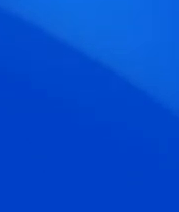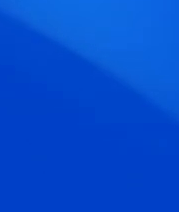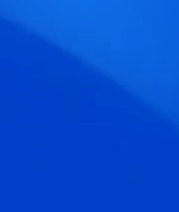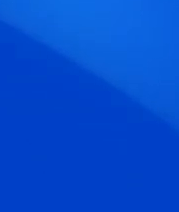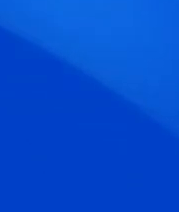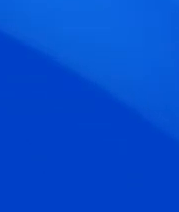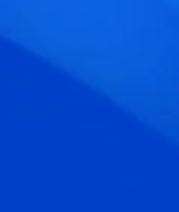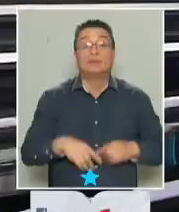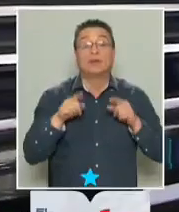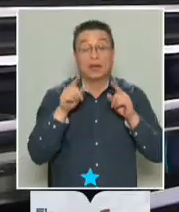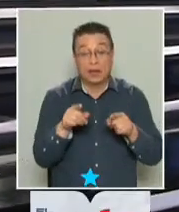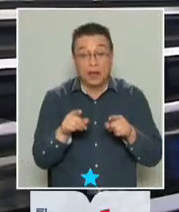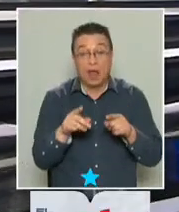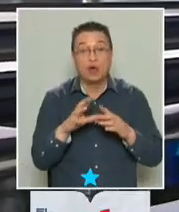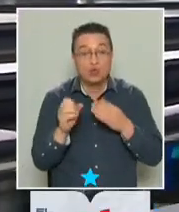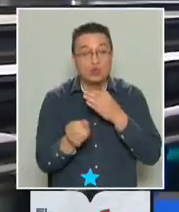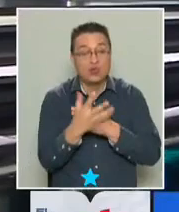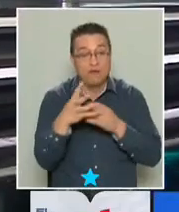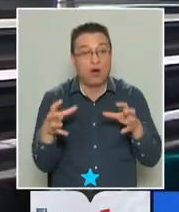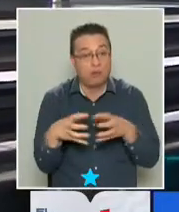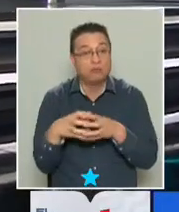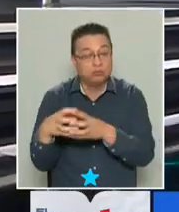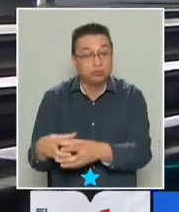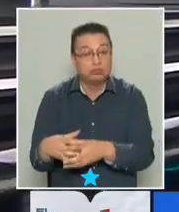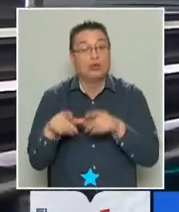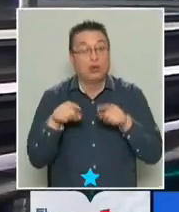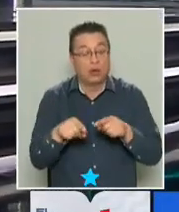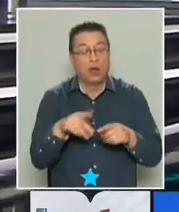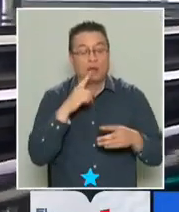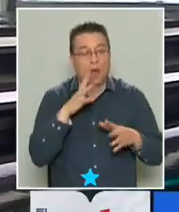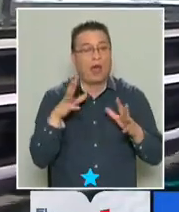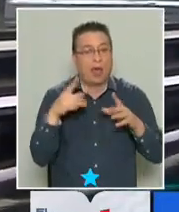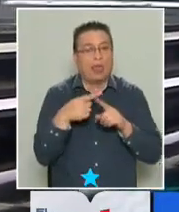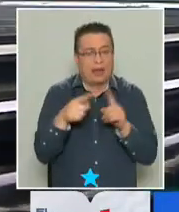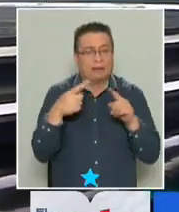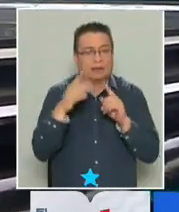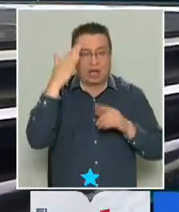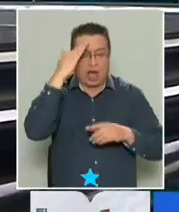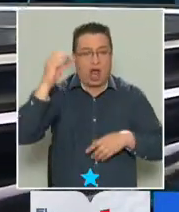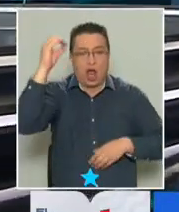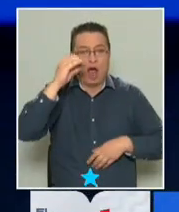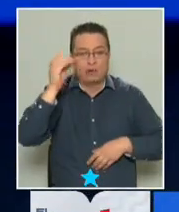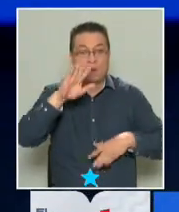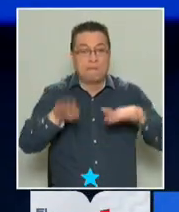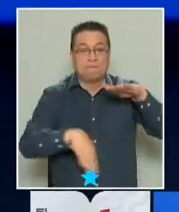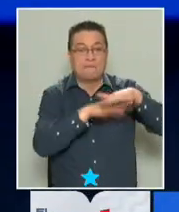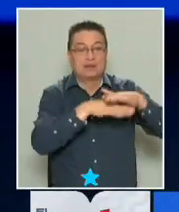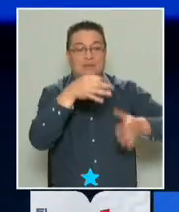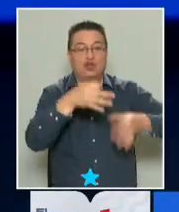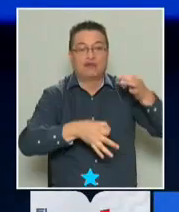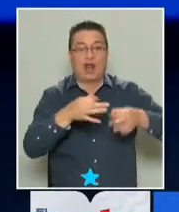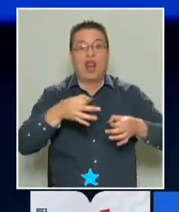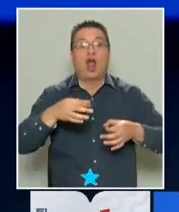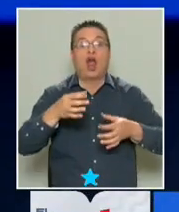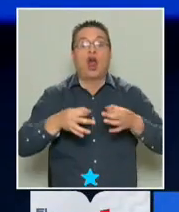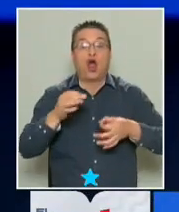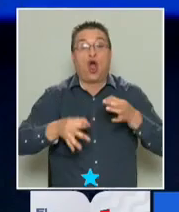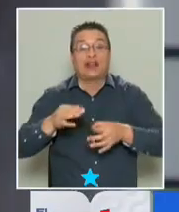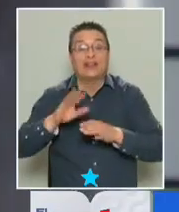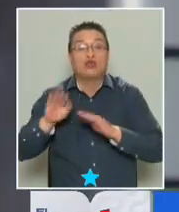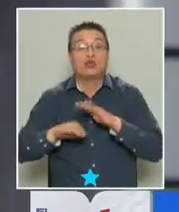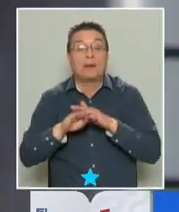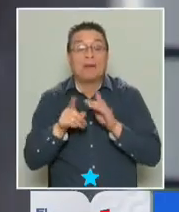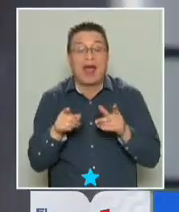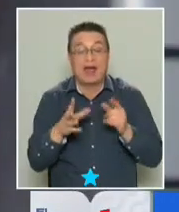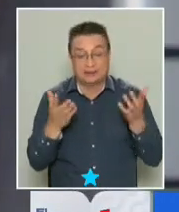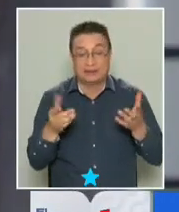un nuevo órgano y de hecho que generó cierta discrepancia opiniones por ejemplo al máximo tribunal de la corte suprema- numeración y también mucha